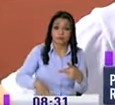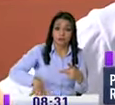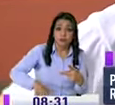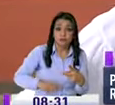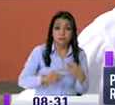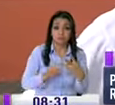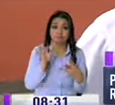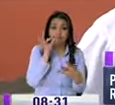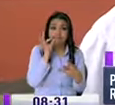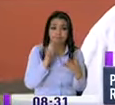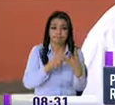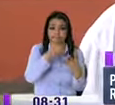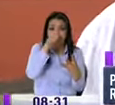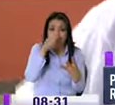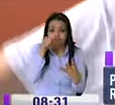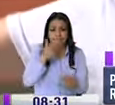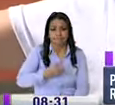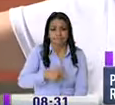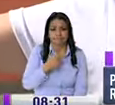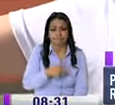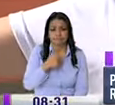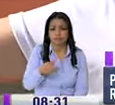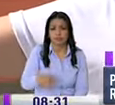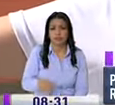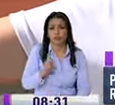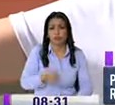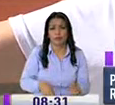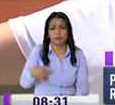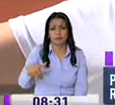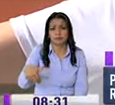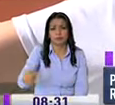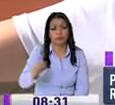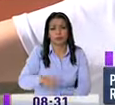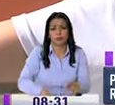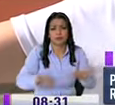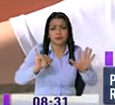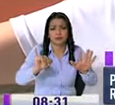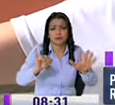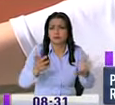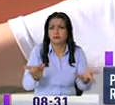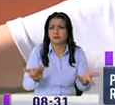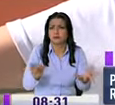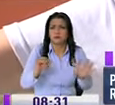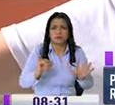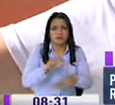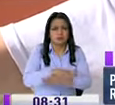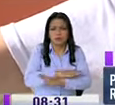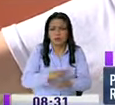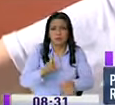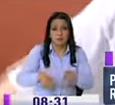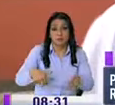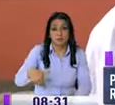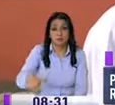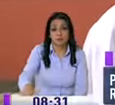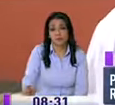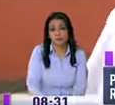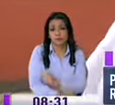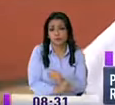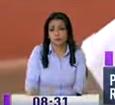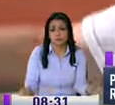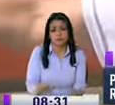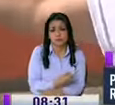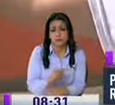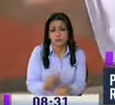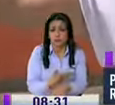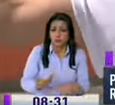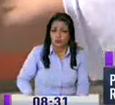drogan, beben y todo lo demás. Aquí no se puede pasar ya, pasar de las 6 de la tarde, ya no, es imposible.